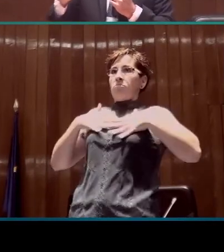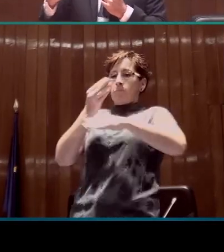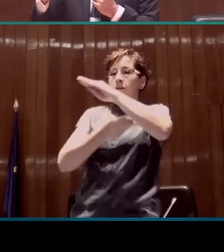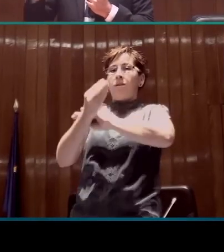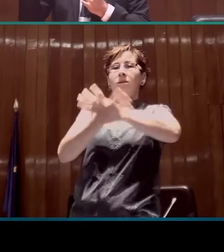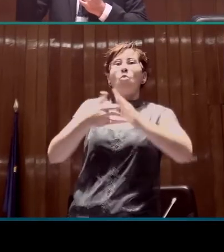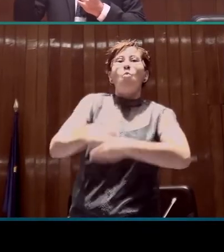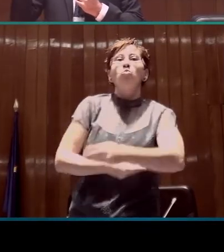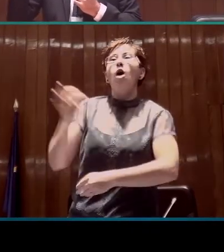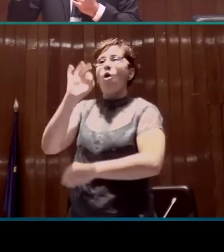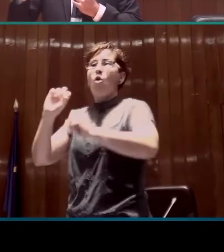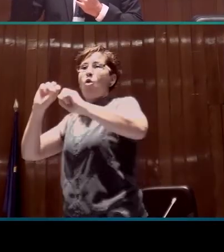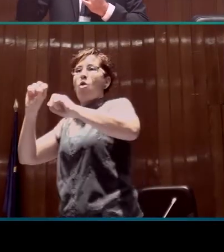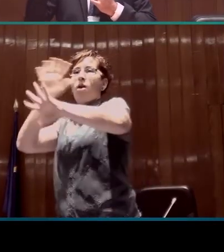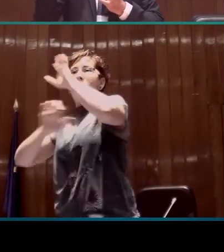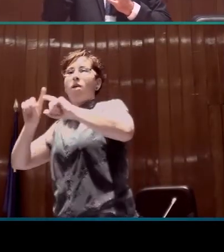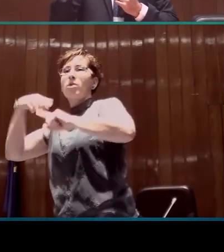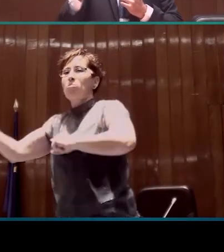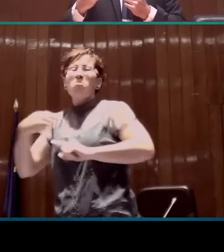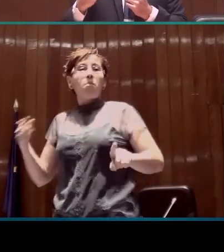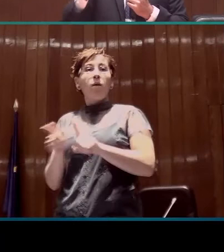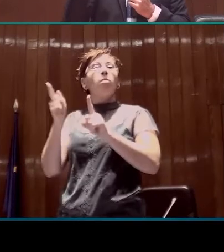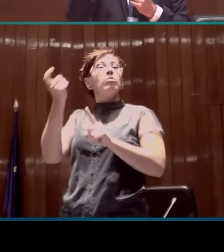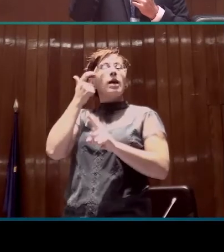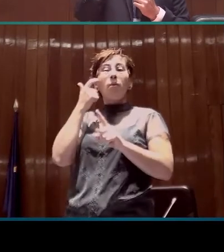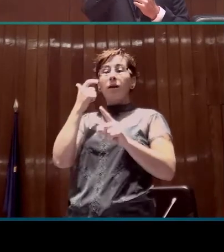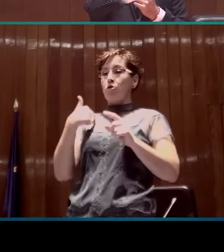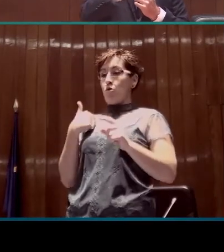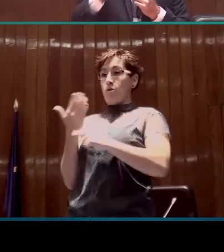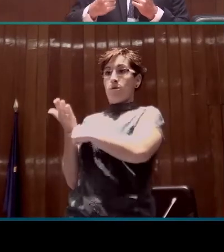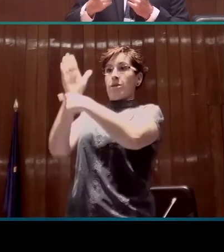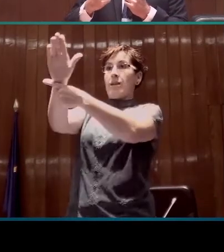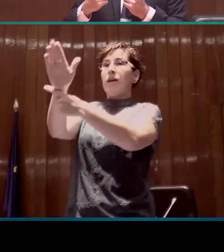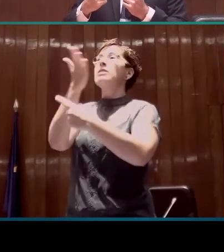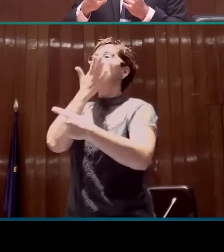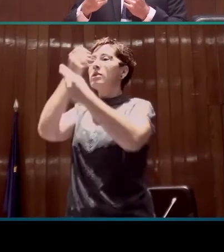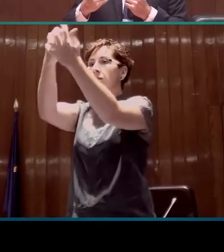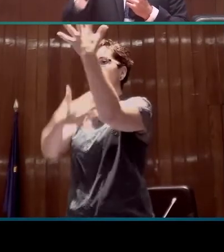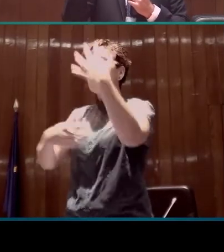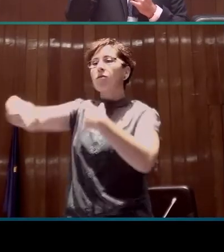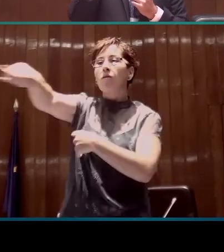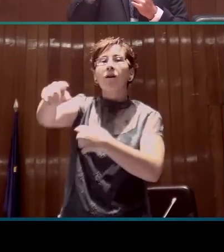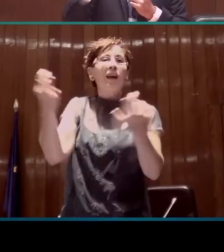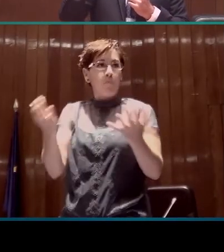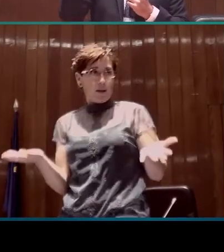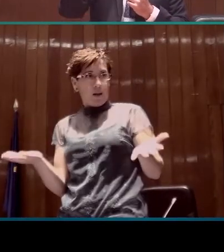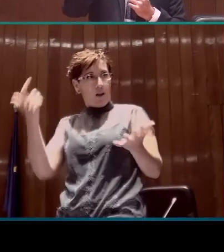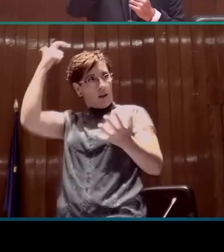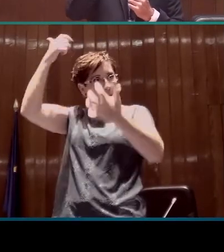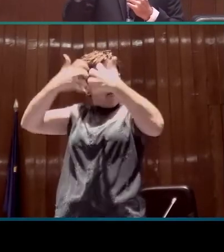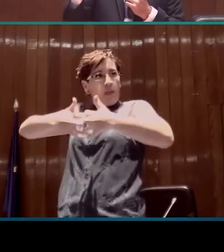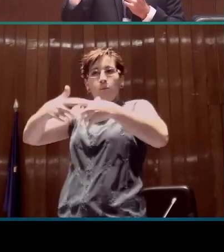les presentamos signos y cuando, además, hacemos como antes en la técnica de priming,